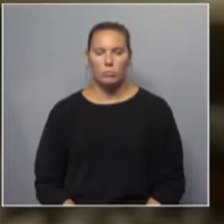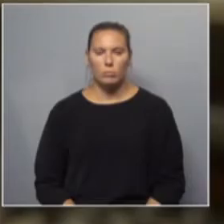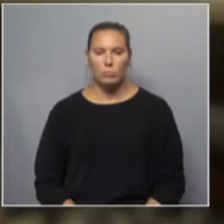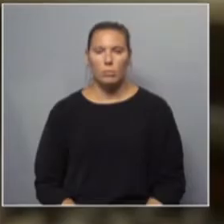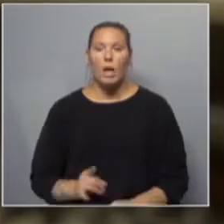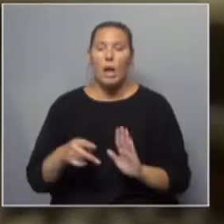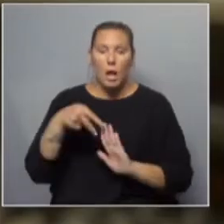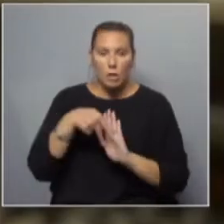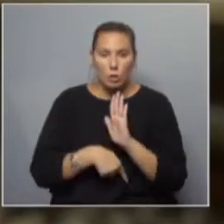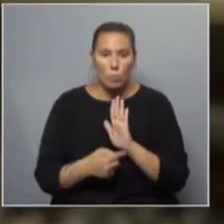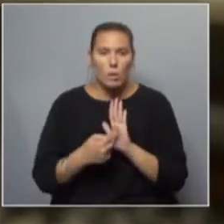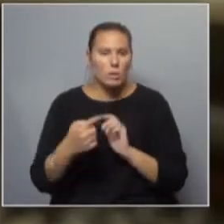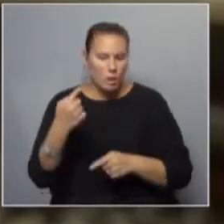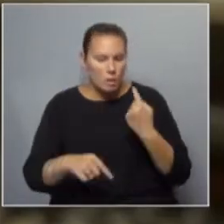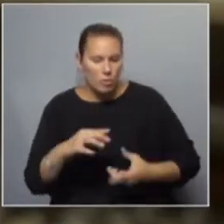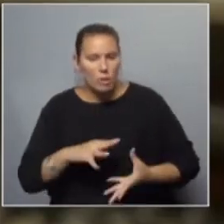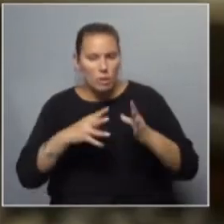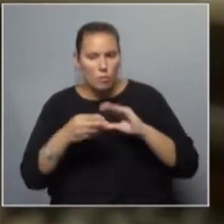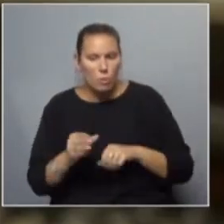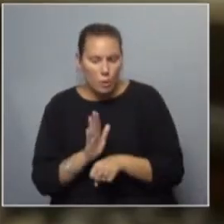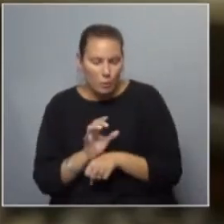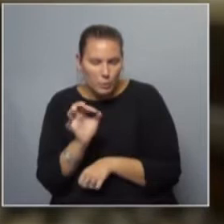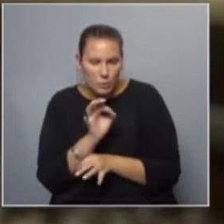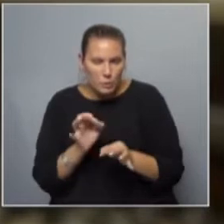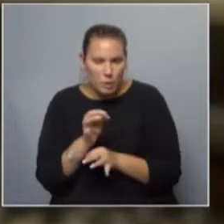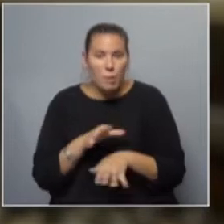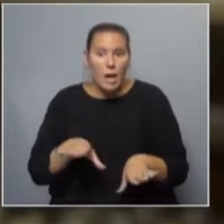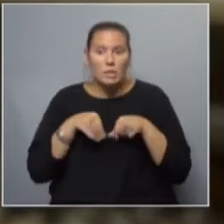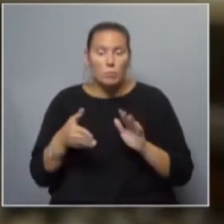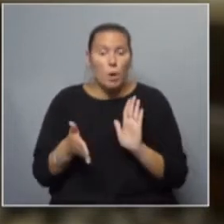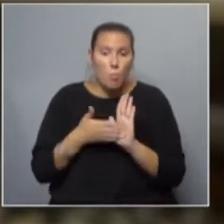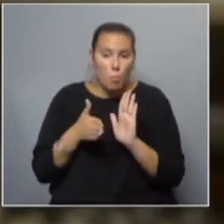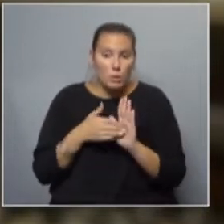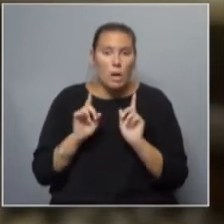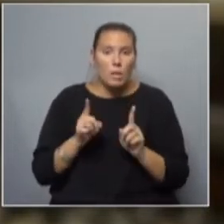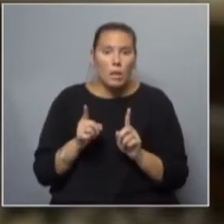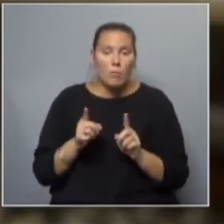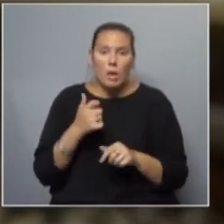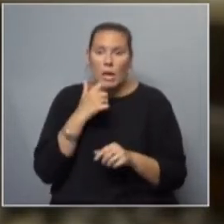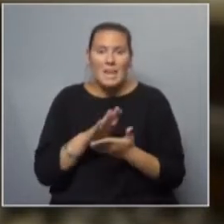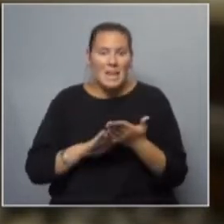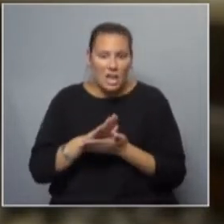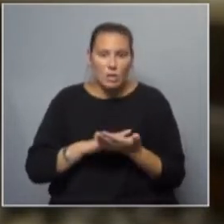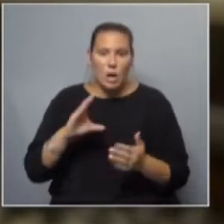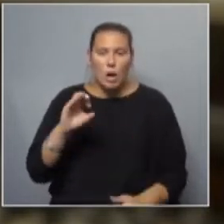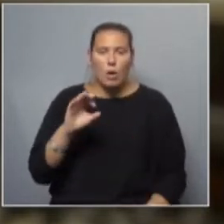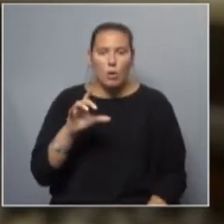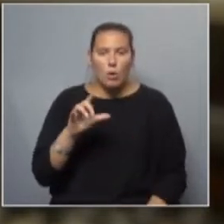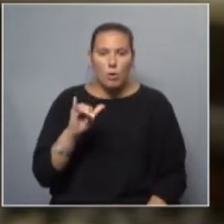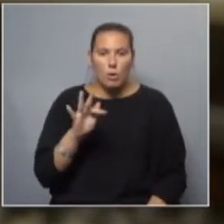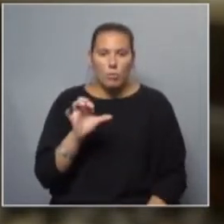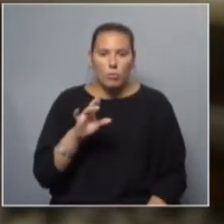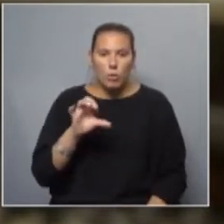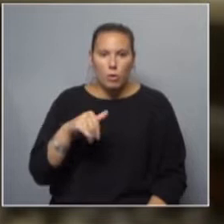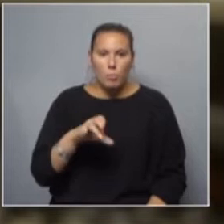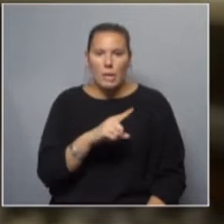La norma te define diferentes parámetros microbiológicos y para aceptar una muestra, por ejemplo, tiene que haber ausencia de coliformes y ausencia de Escherichia coli en